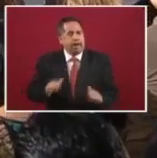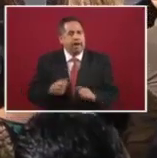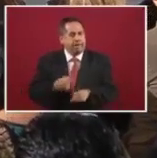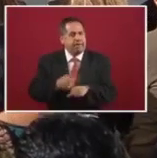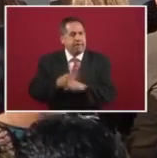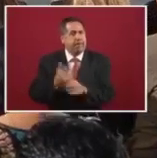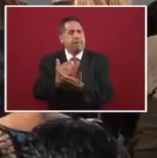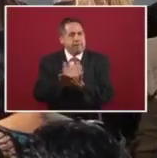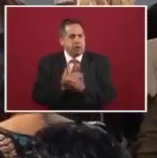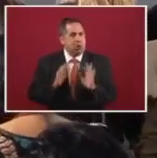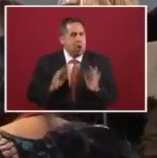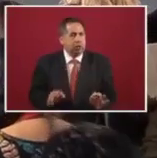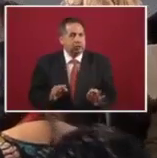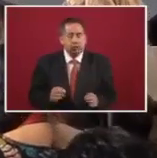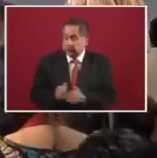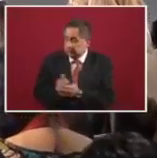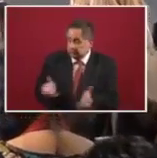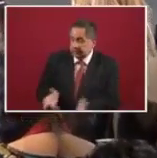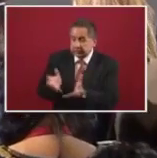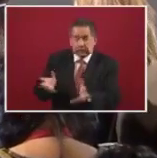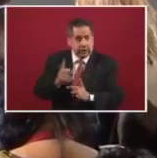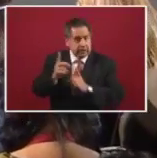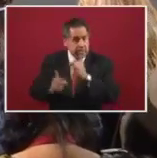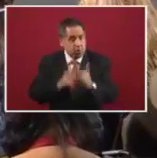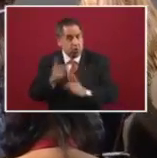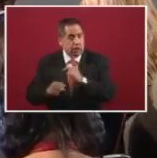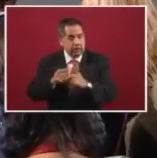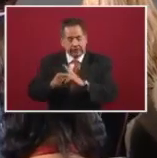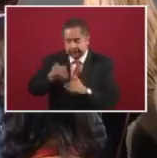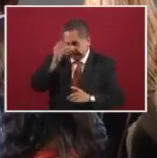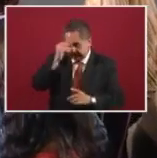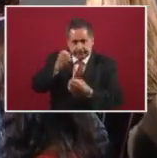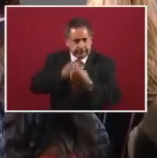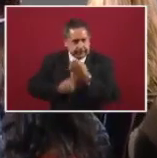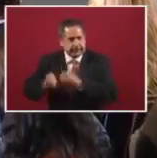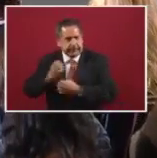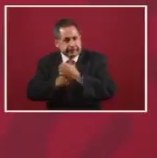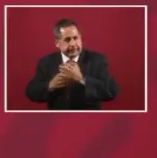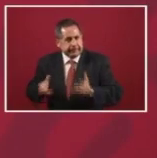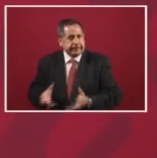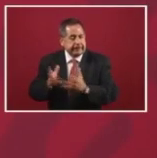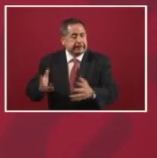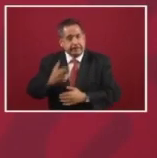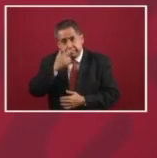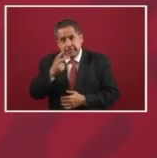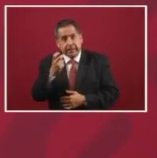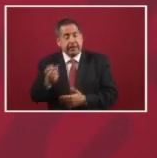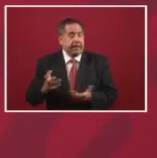se promueve el deporte, que es medicina preventiva, el ejercicio,